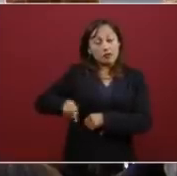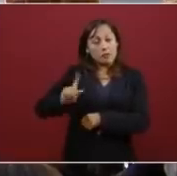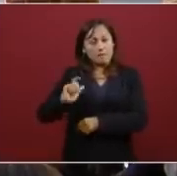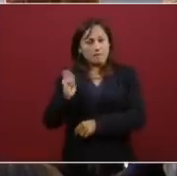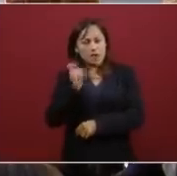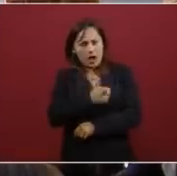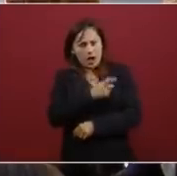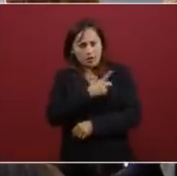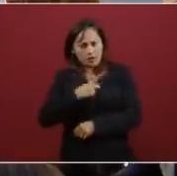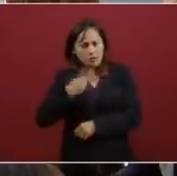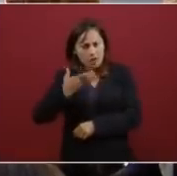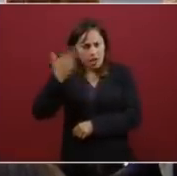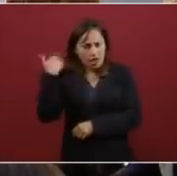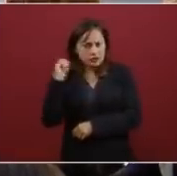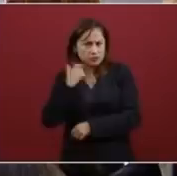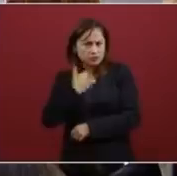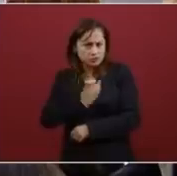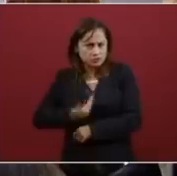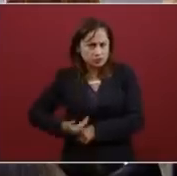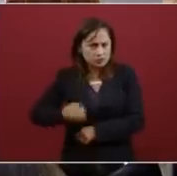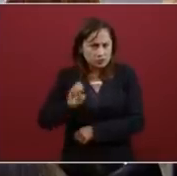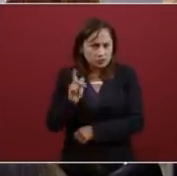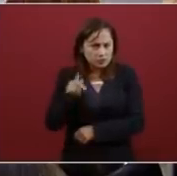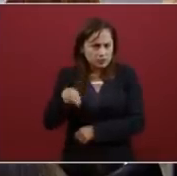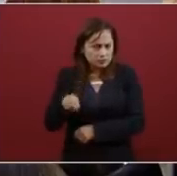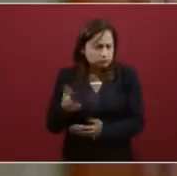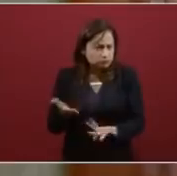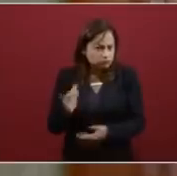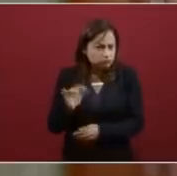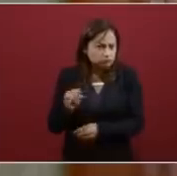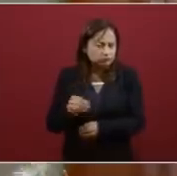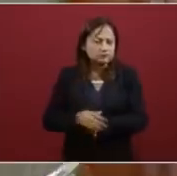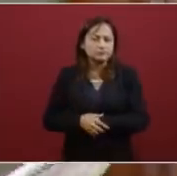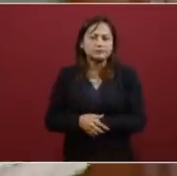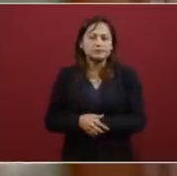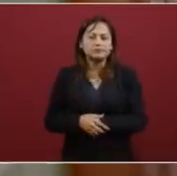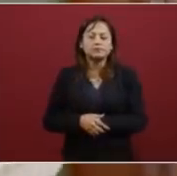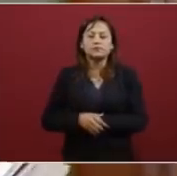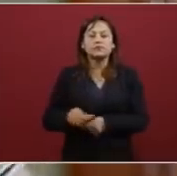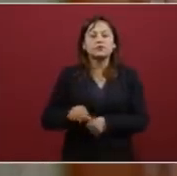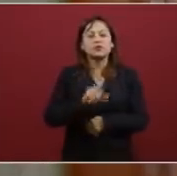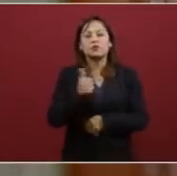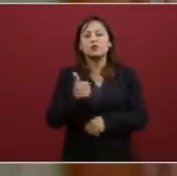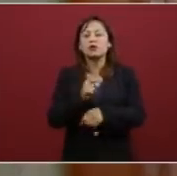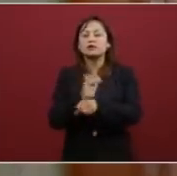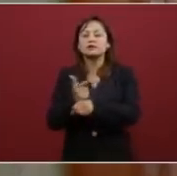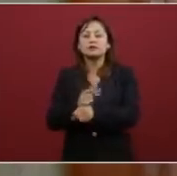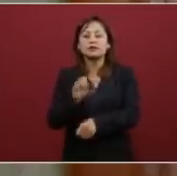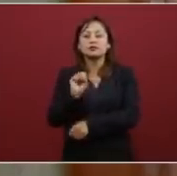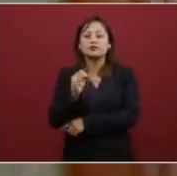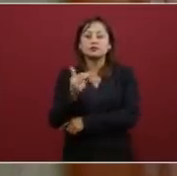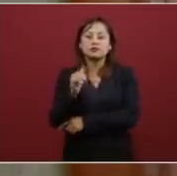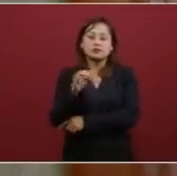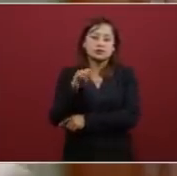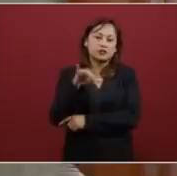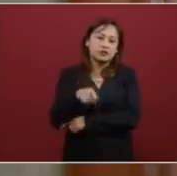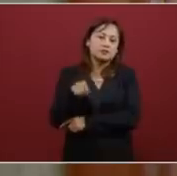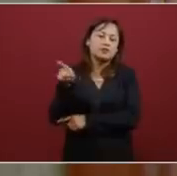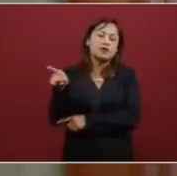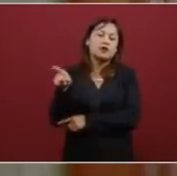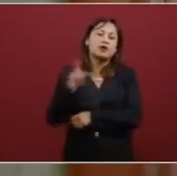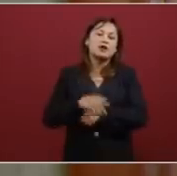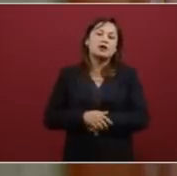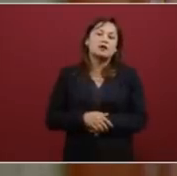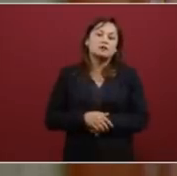Peña Nieto? Y la otra es, el licenciado Scherer, el responsable de Consejería Jurídica,